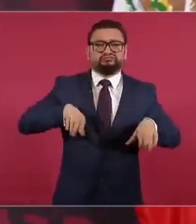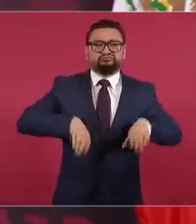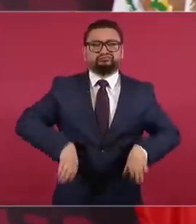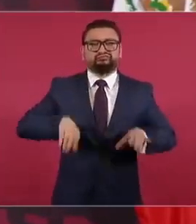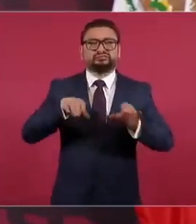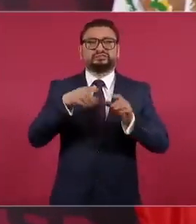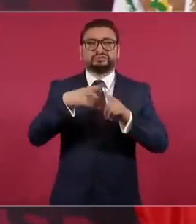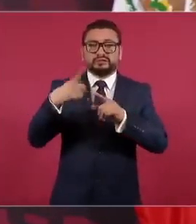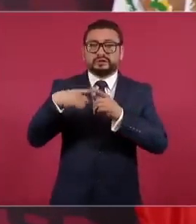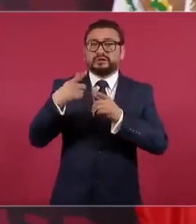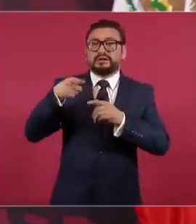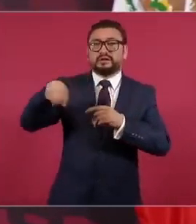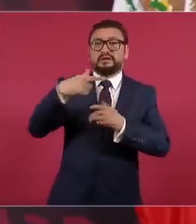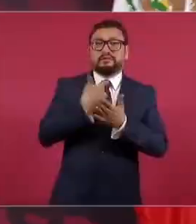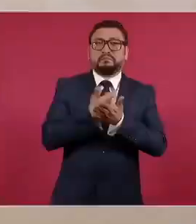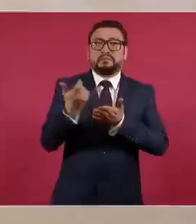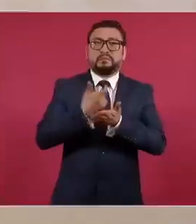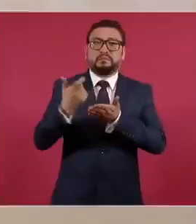salarios